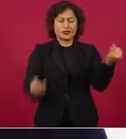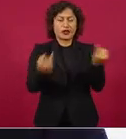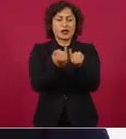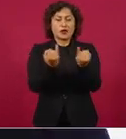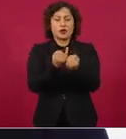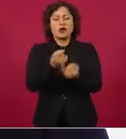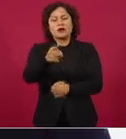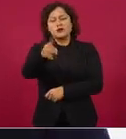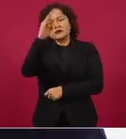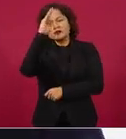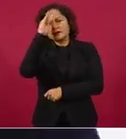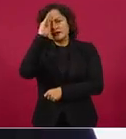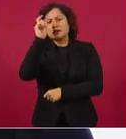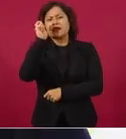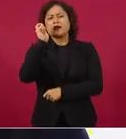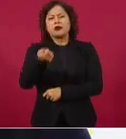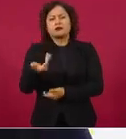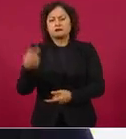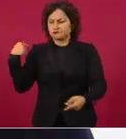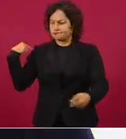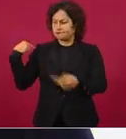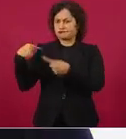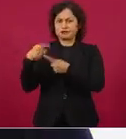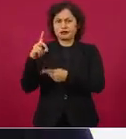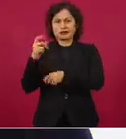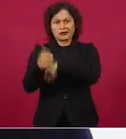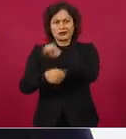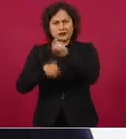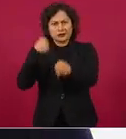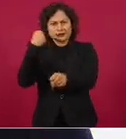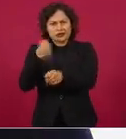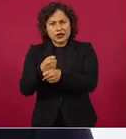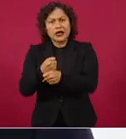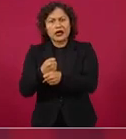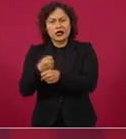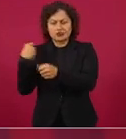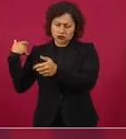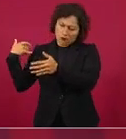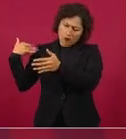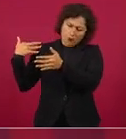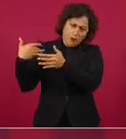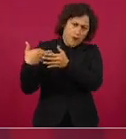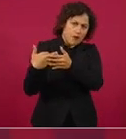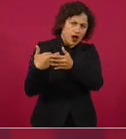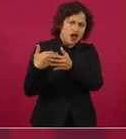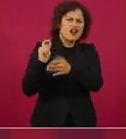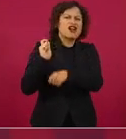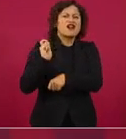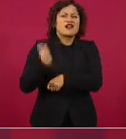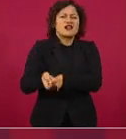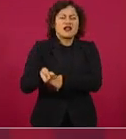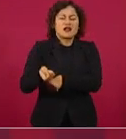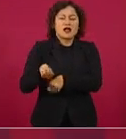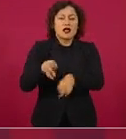el que en 36 años se haya deteriorado el